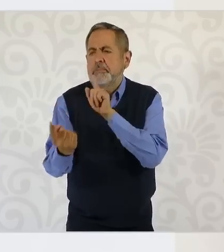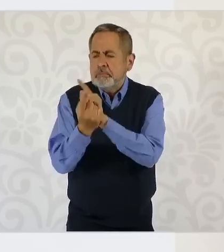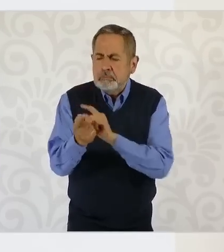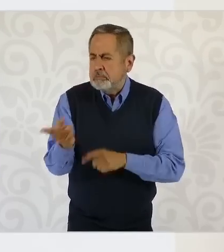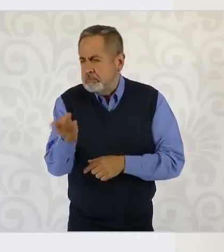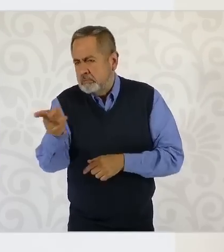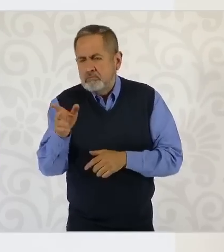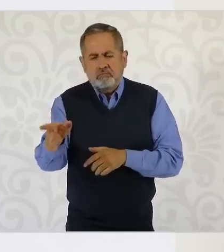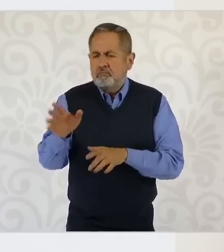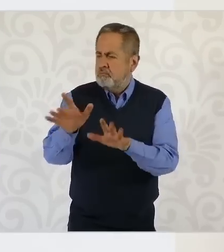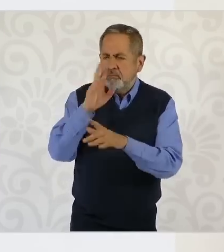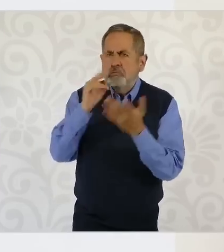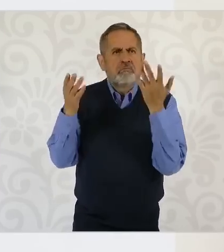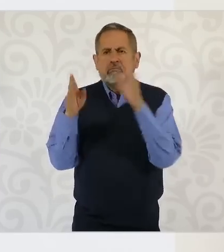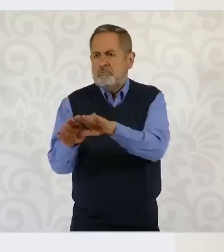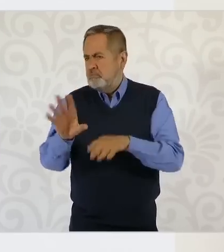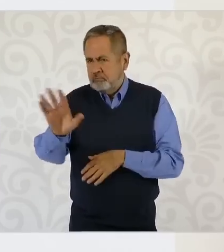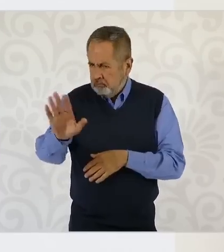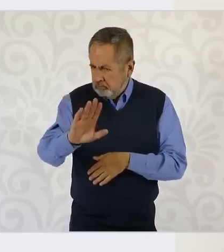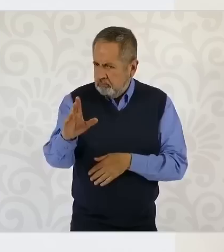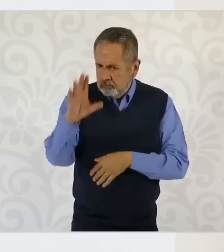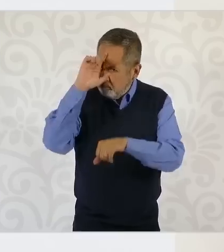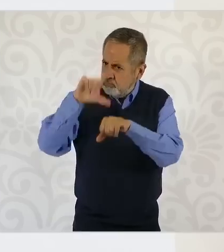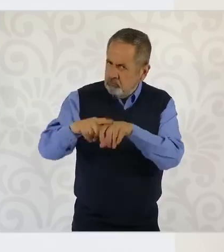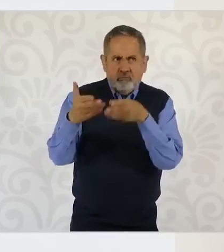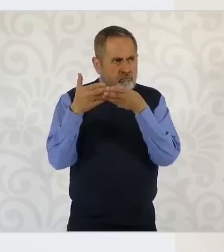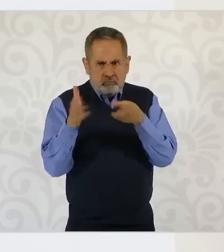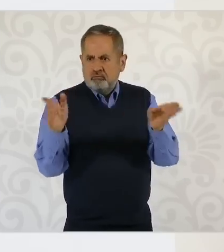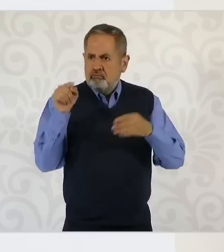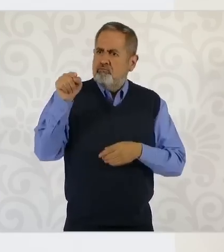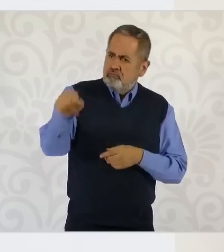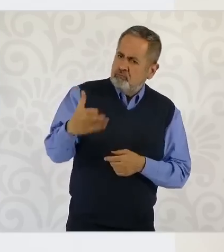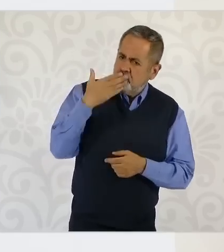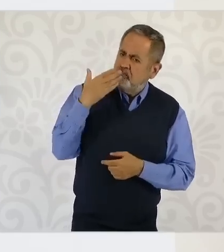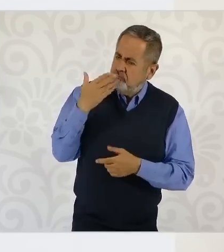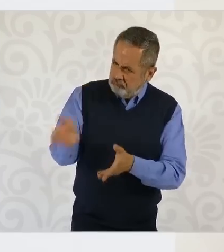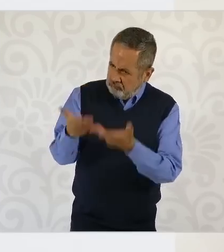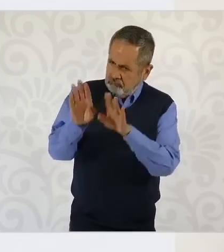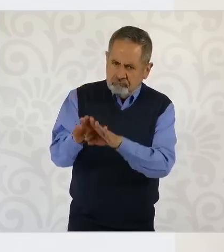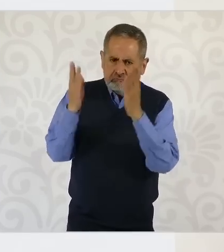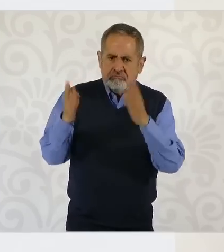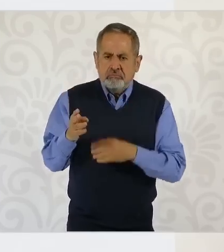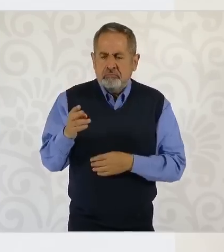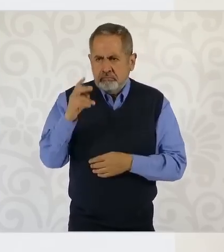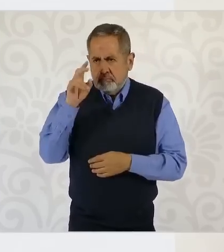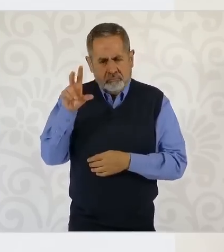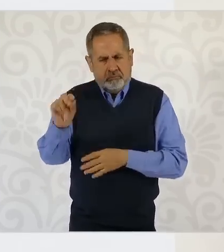ellos y les dijimos, no cierren, pues es importantísimo que permanezca este ejercicio, que no se